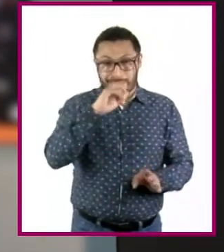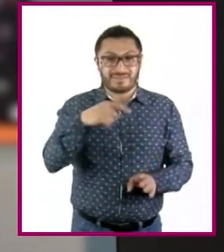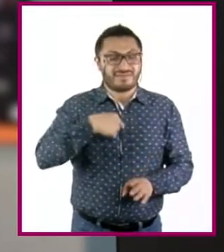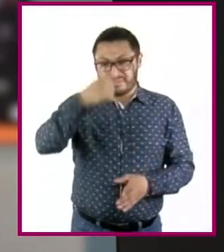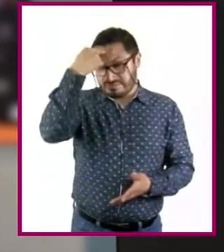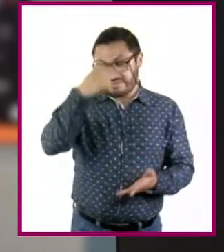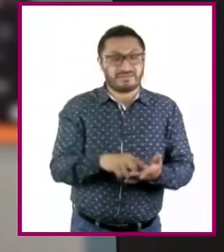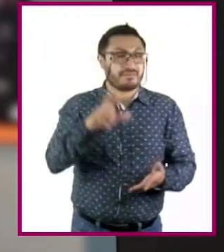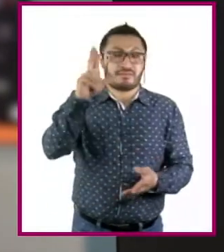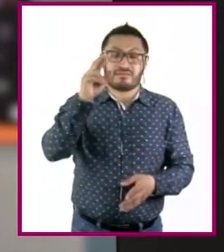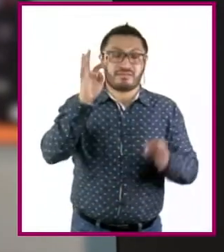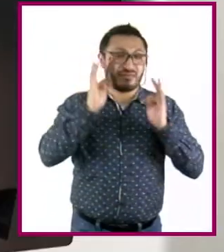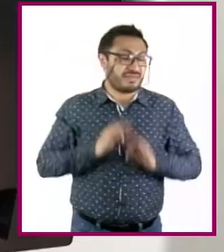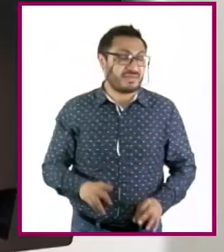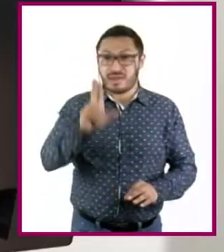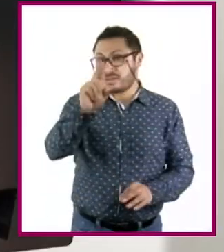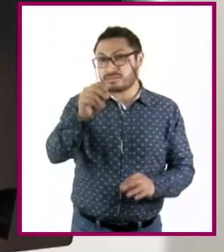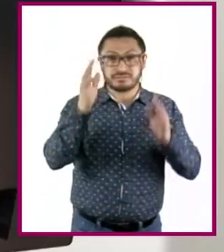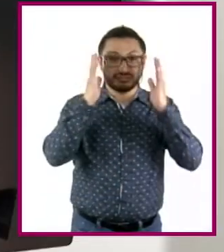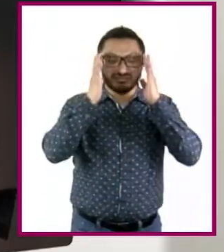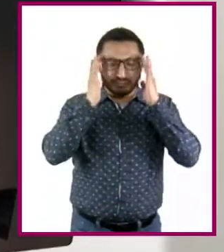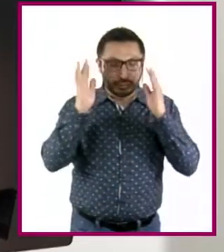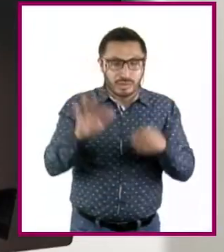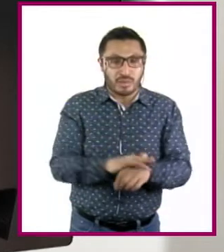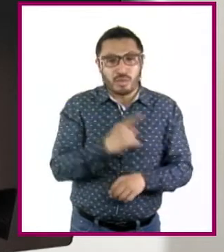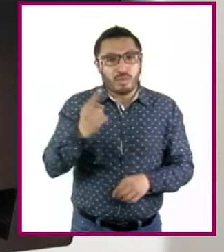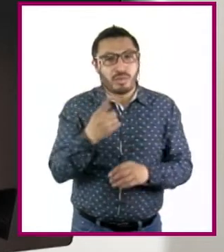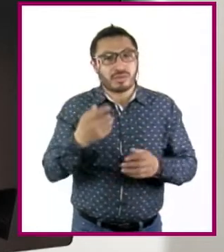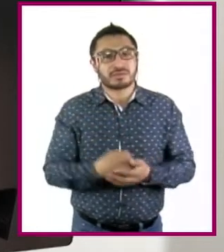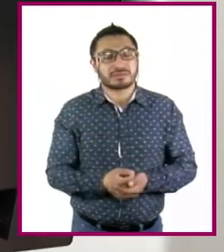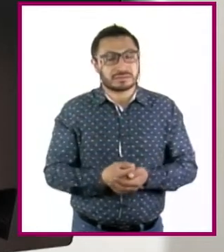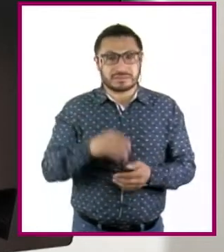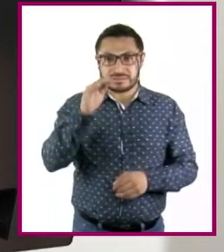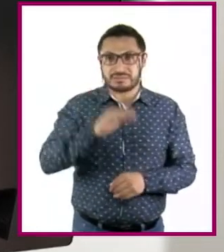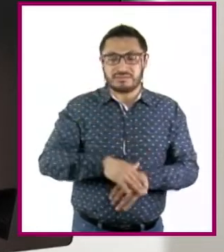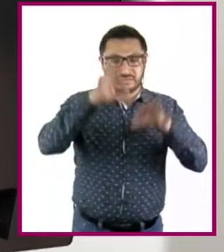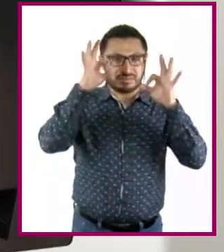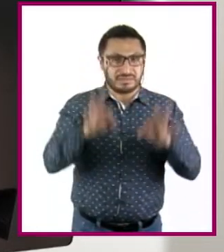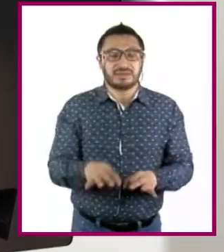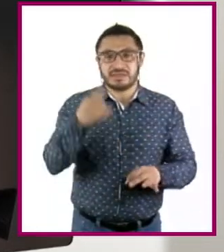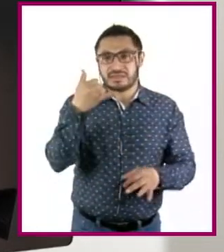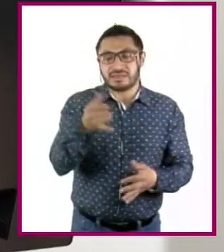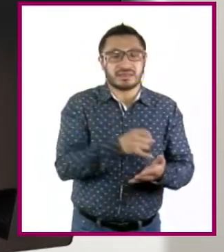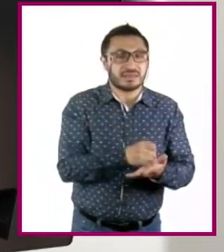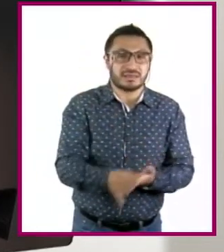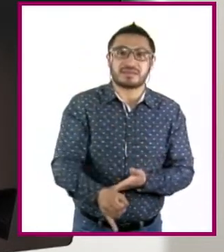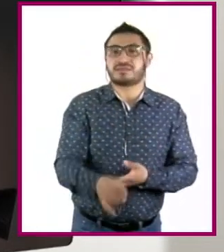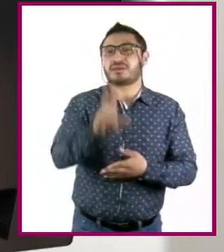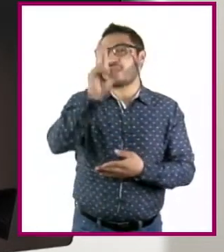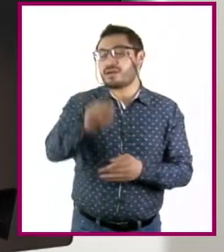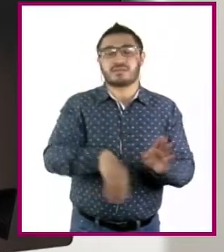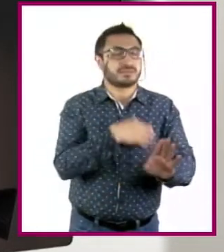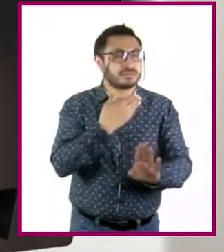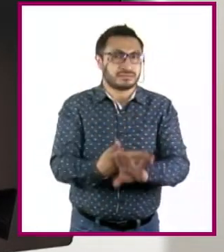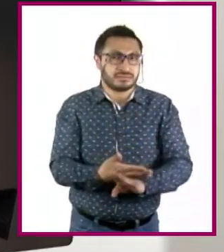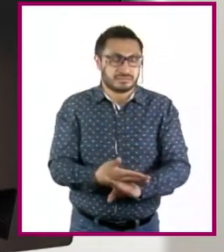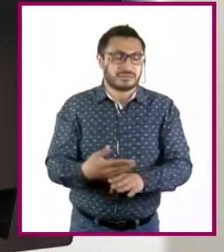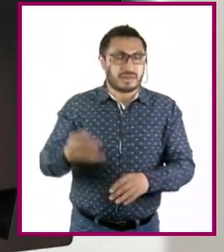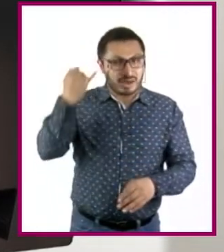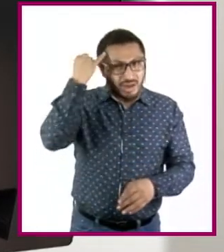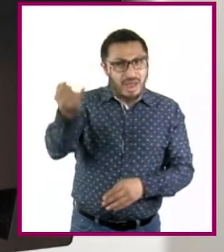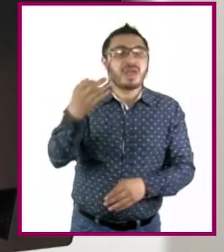más tranquila que el que ya tenemos. ¿Por qué no? Es más eficiente y las decisiones ya no podrían verse afectadas por los